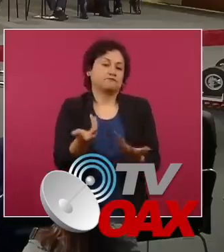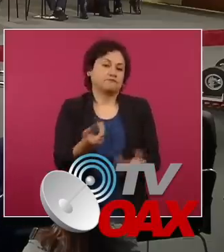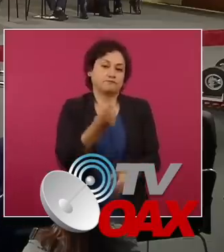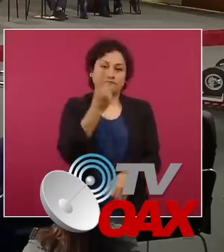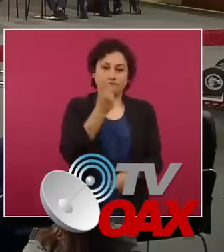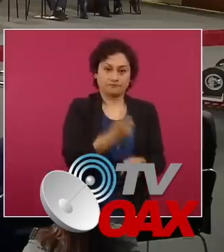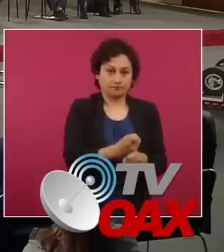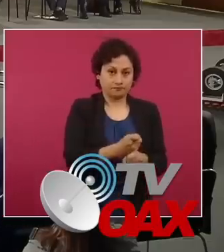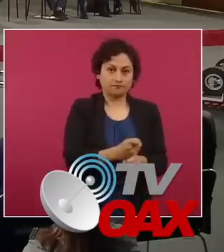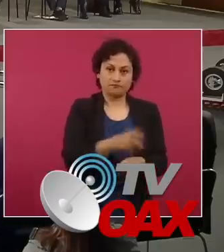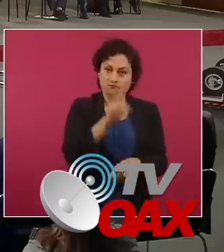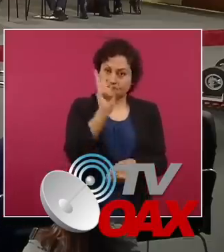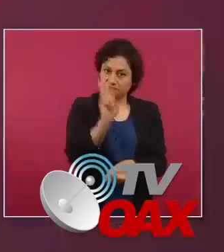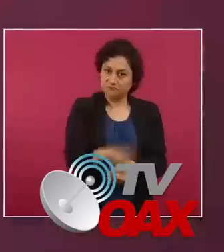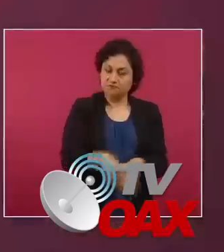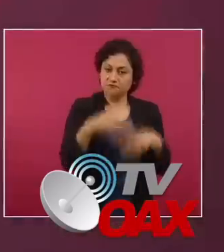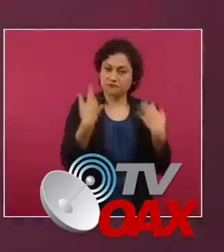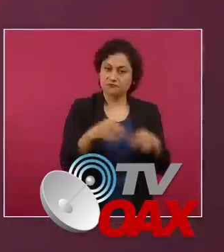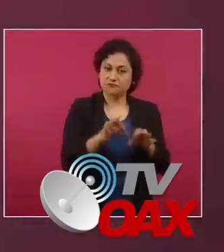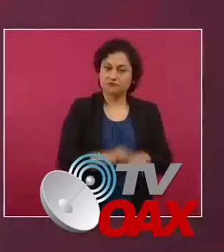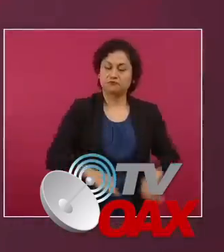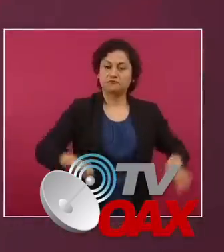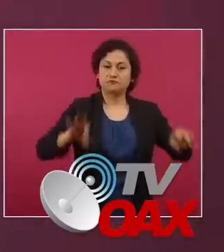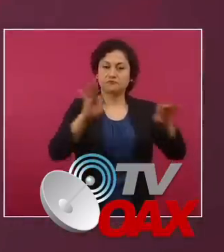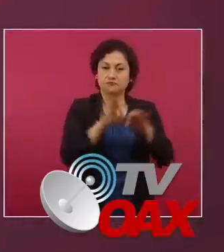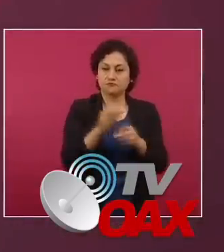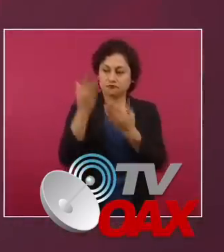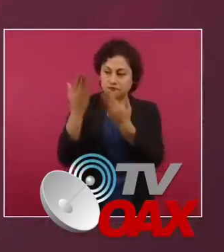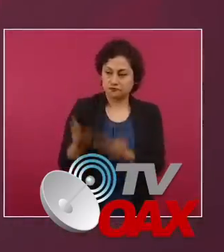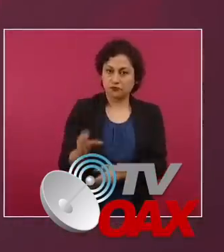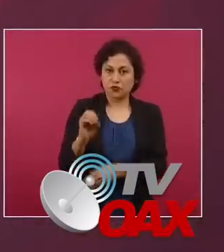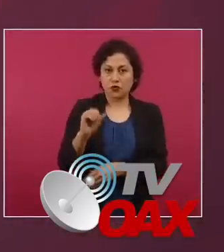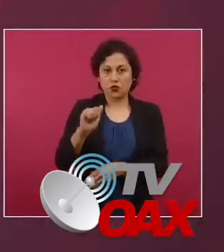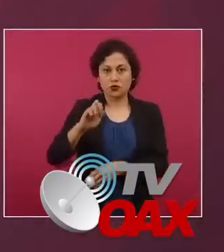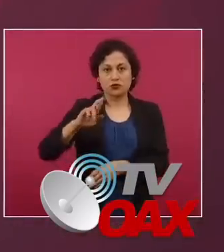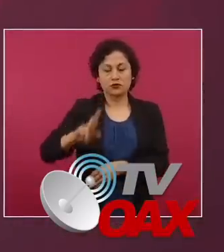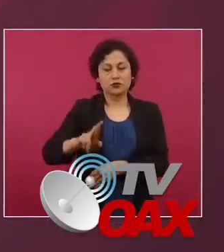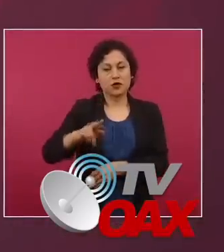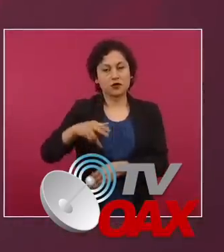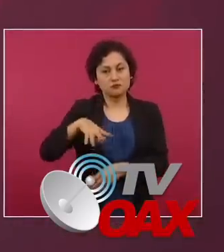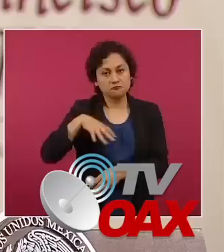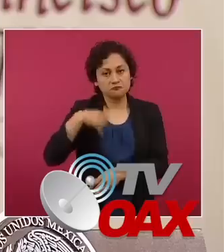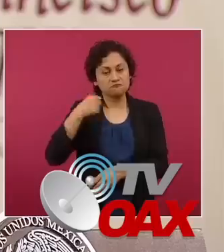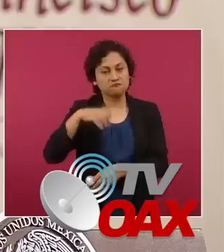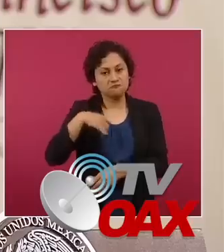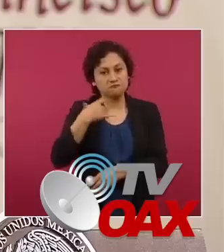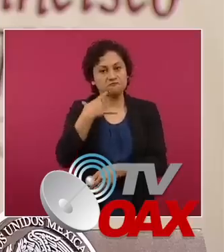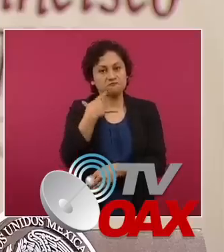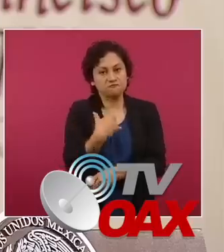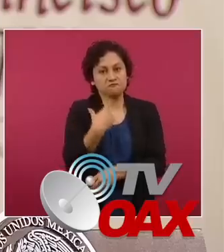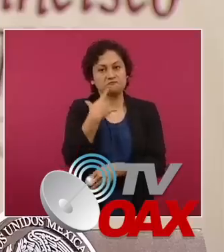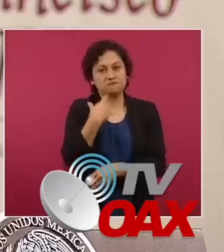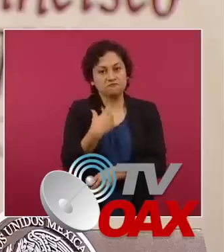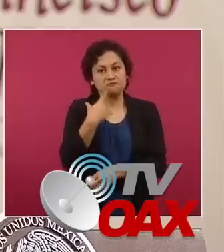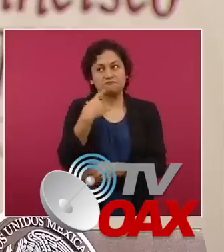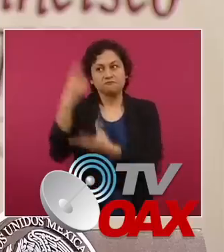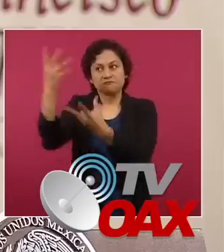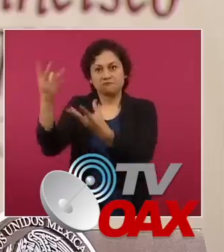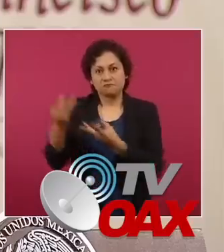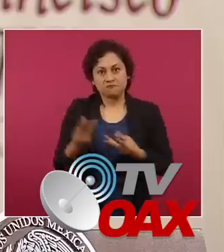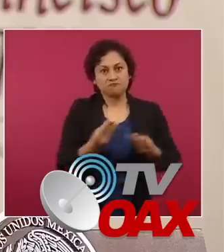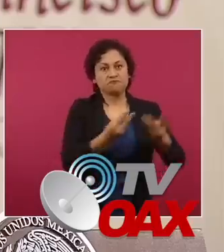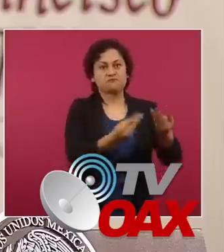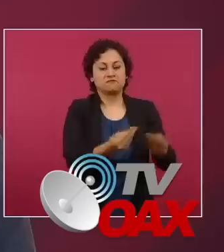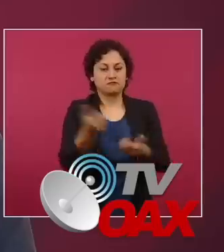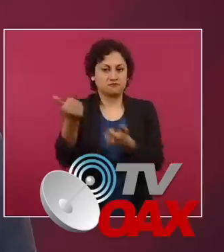notable capacidad y dedicación de los Carabinieri, tutela del patrimonio cultural, que actúan sobre la base de una de